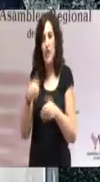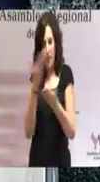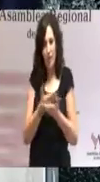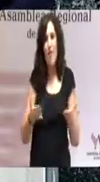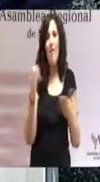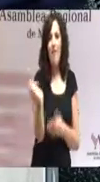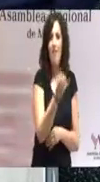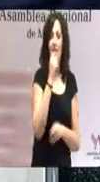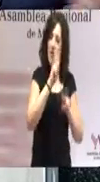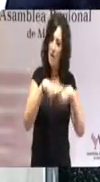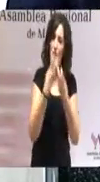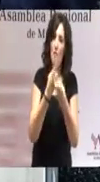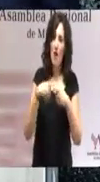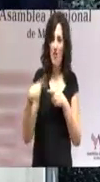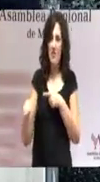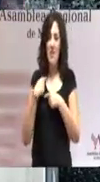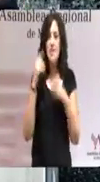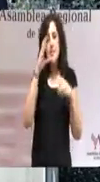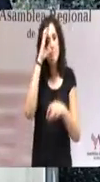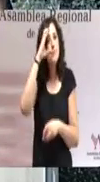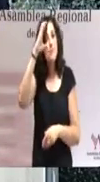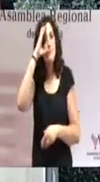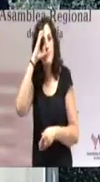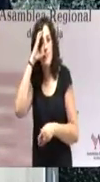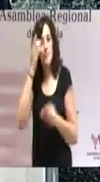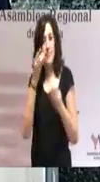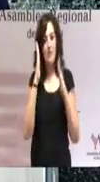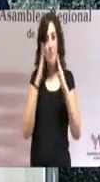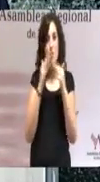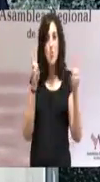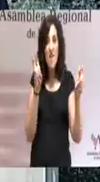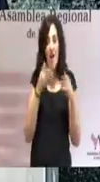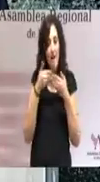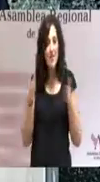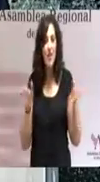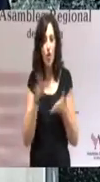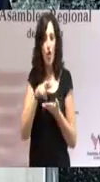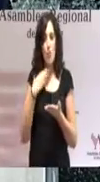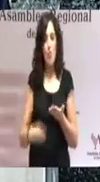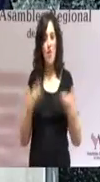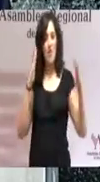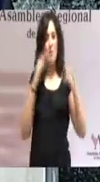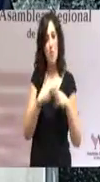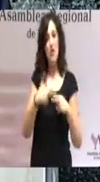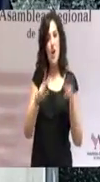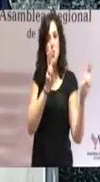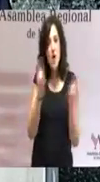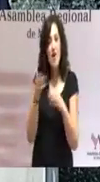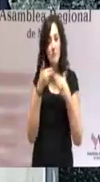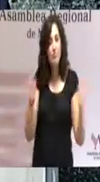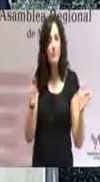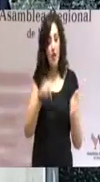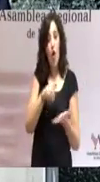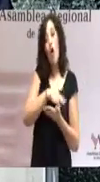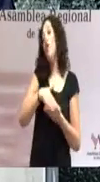que escucha permanentemente, que codecide, que ha abierto una nueva etapa política en la región de Murcia. Este Gobierno representa esa nueva